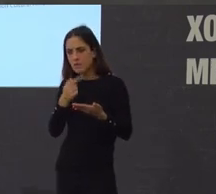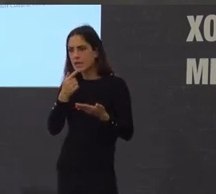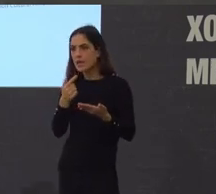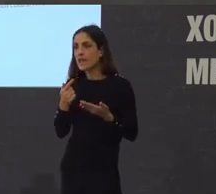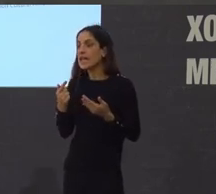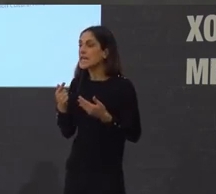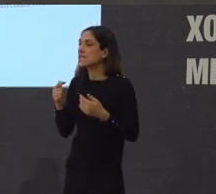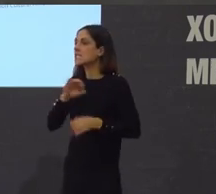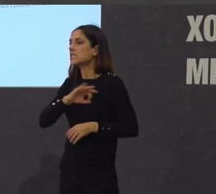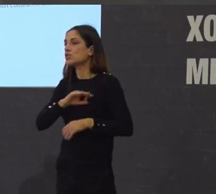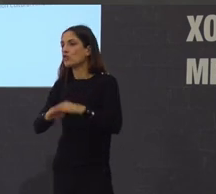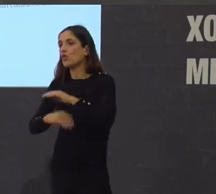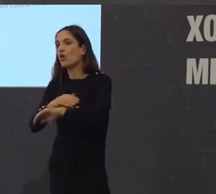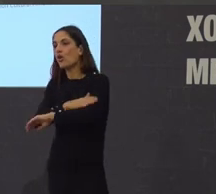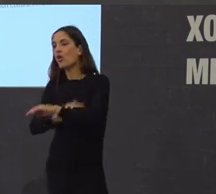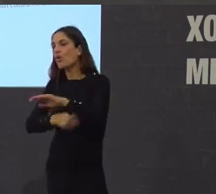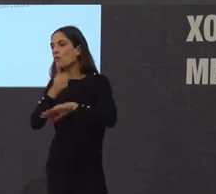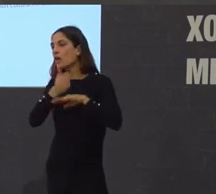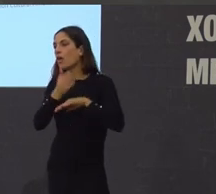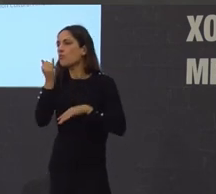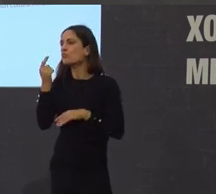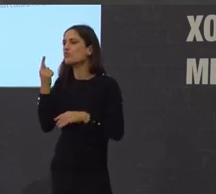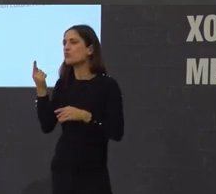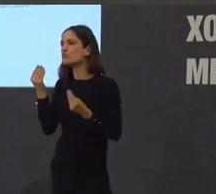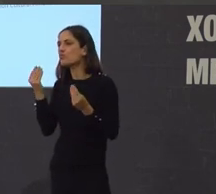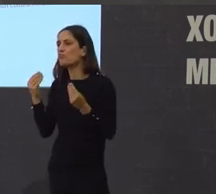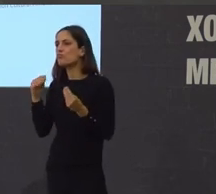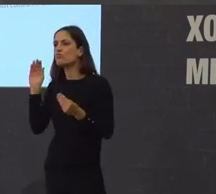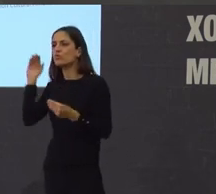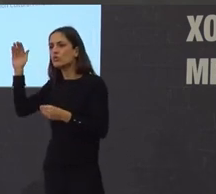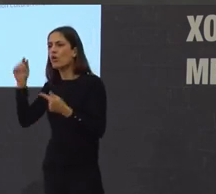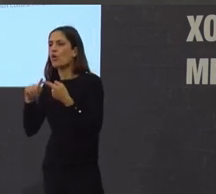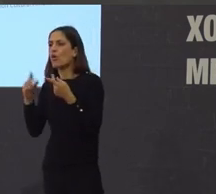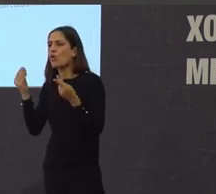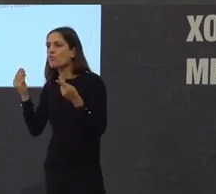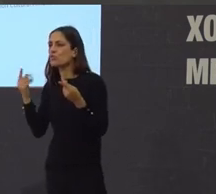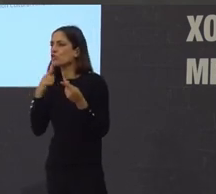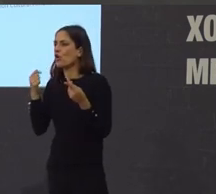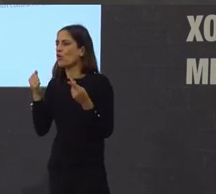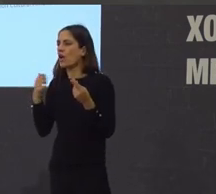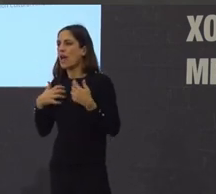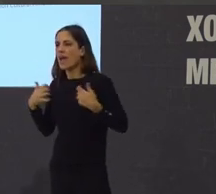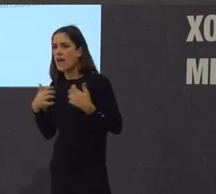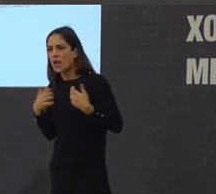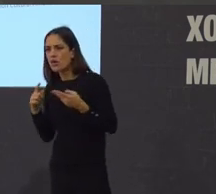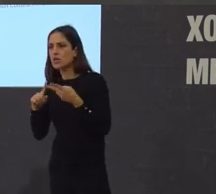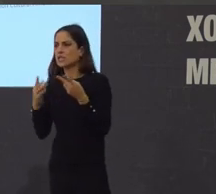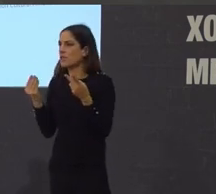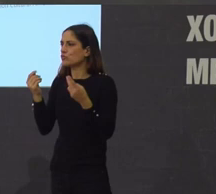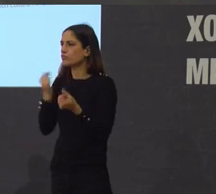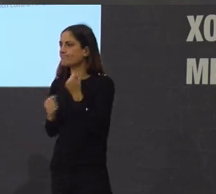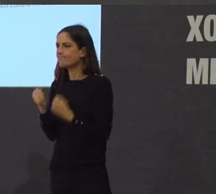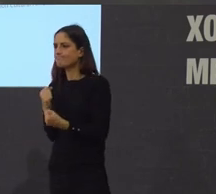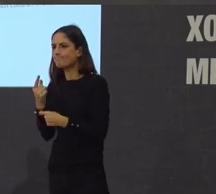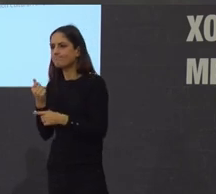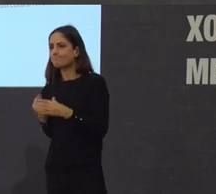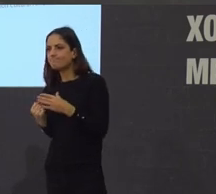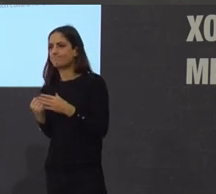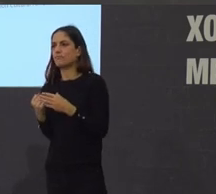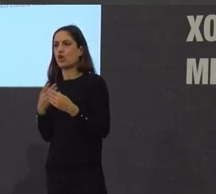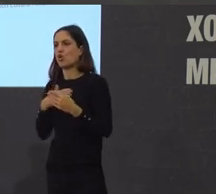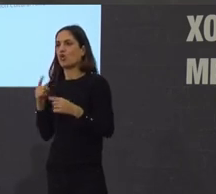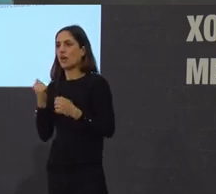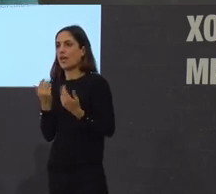hay mucho emboscado hay mucho egoísta y es en estas ocasiones cuando se revelan es preciso tomar medidas urgentes